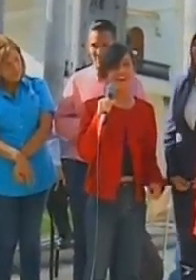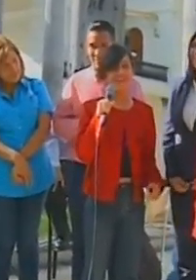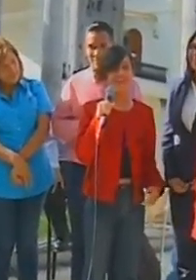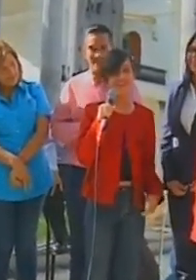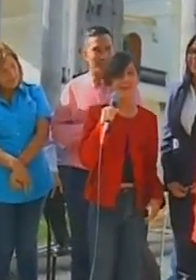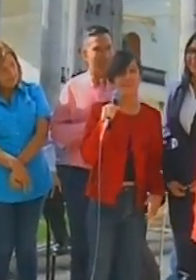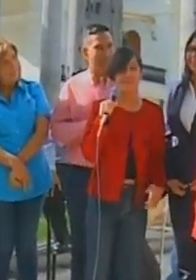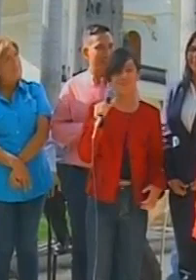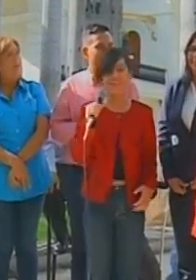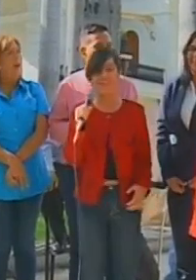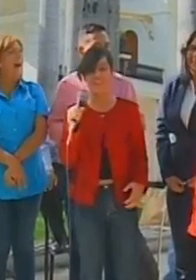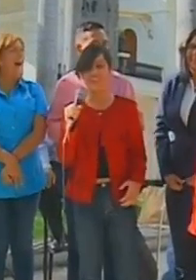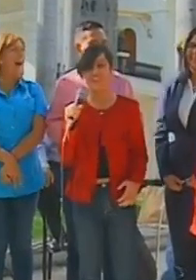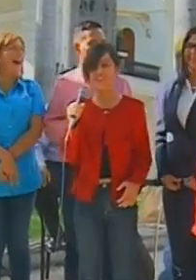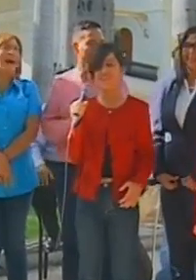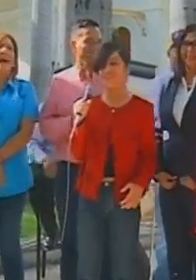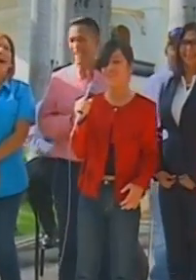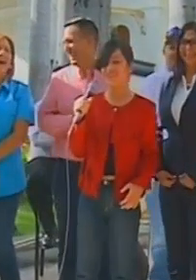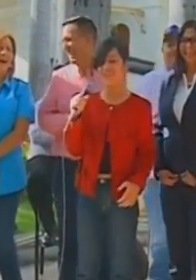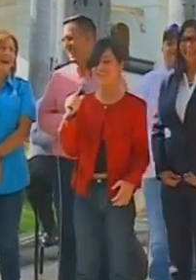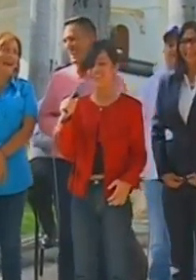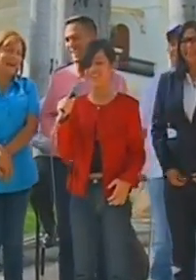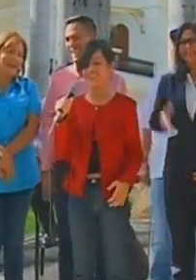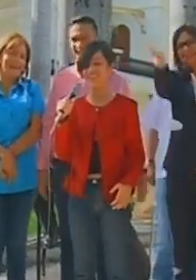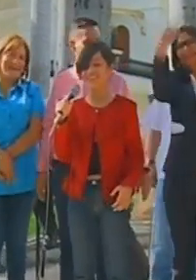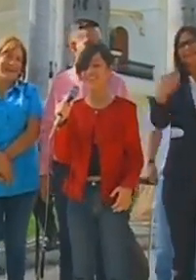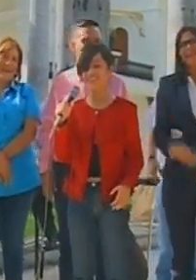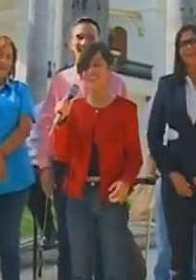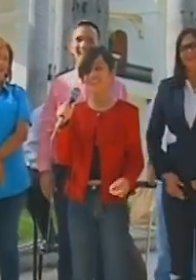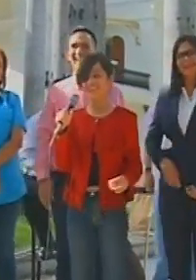Nicolás, aprobado, pues.